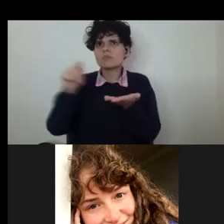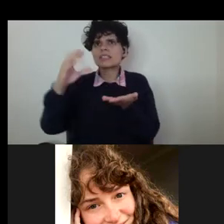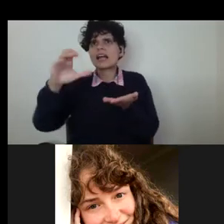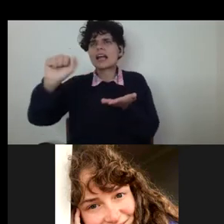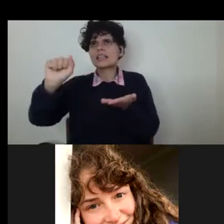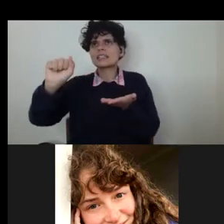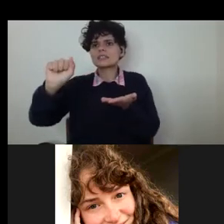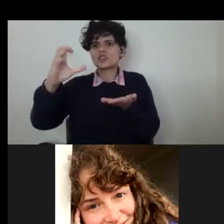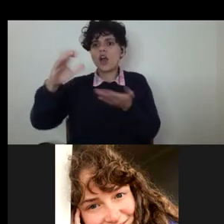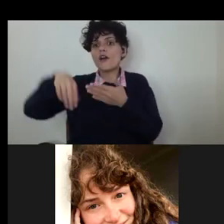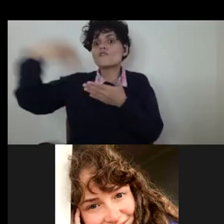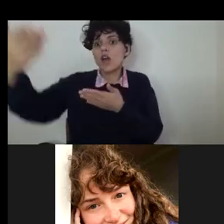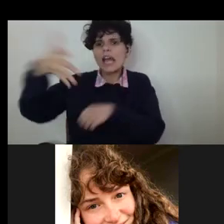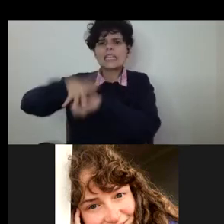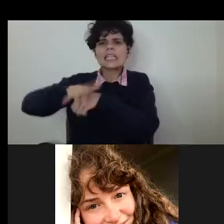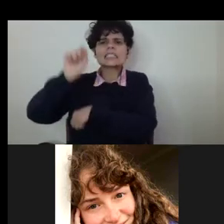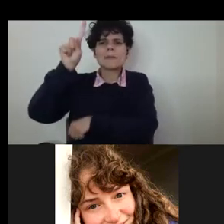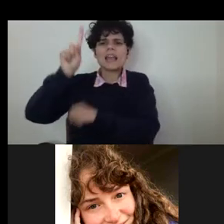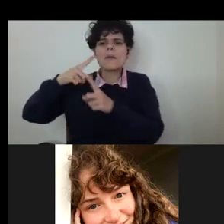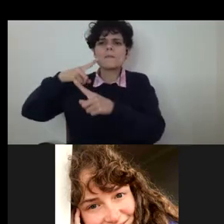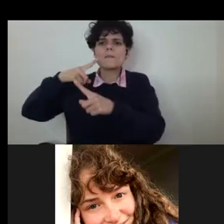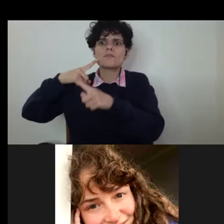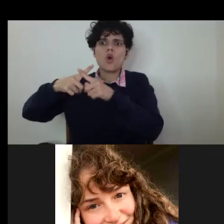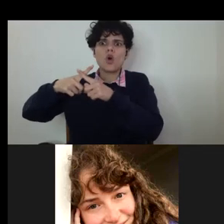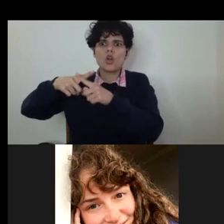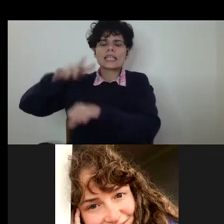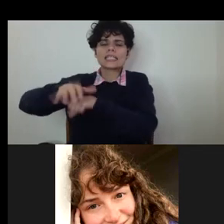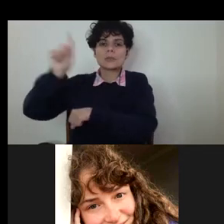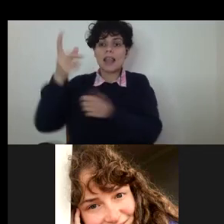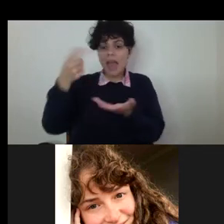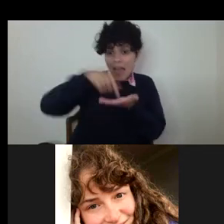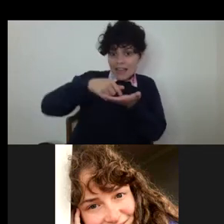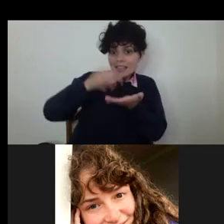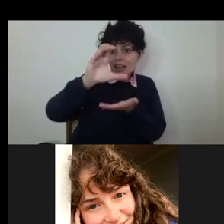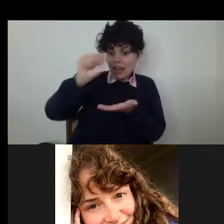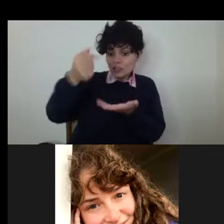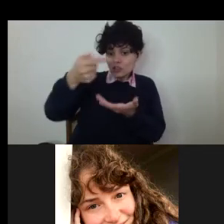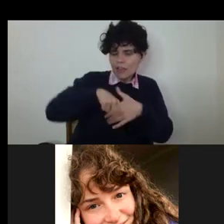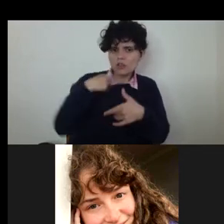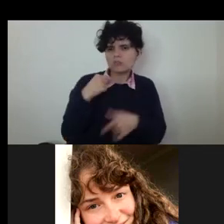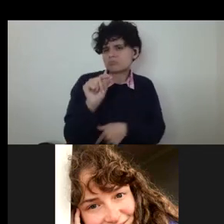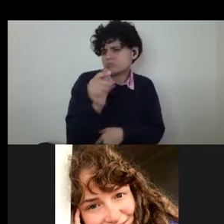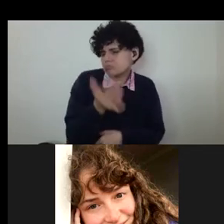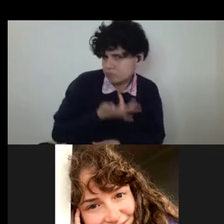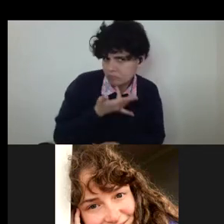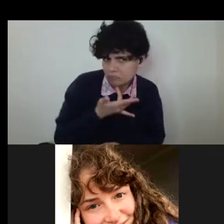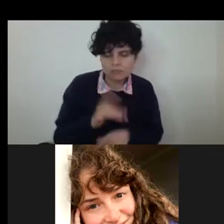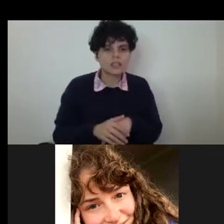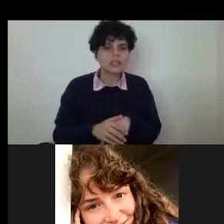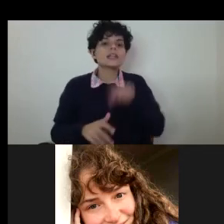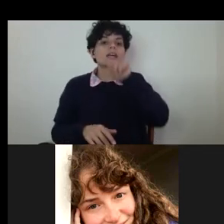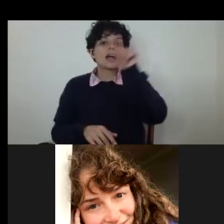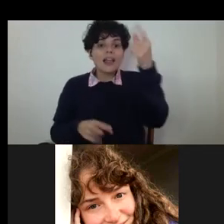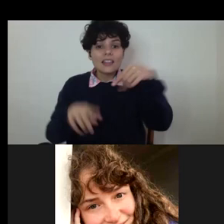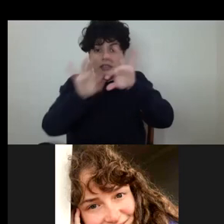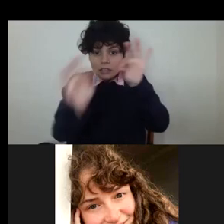veces mayor que la concentración de calcio intracelular. Además, esta membrana tiene una diferencia de potencial negativo en el